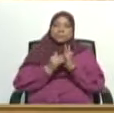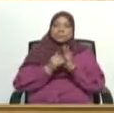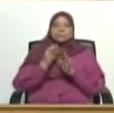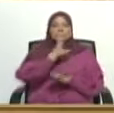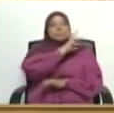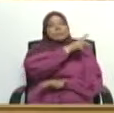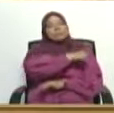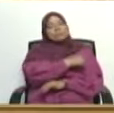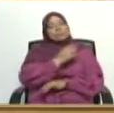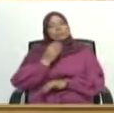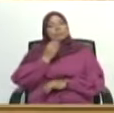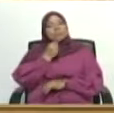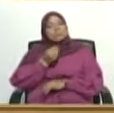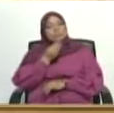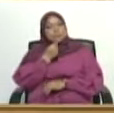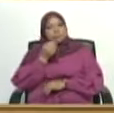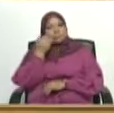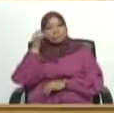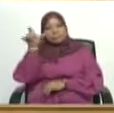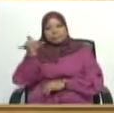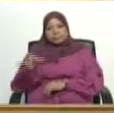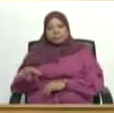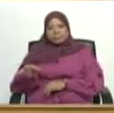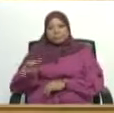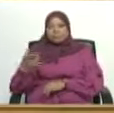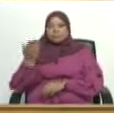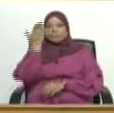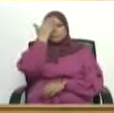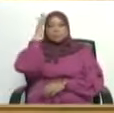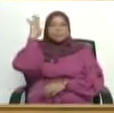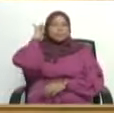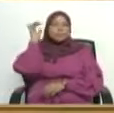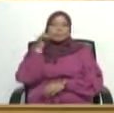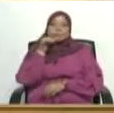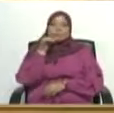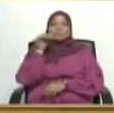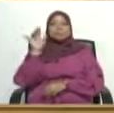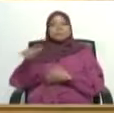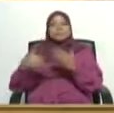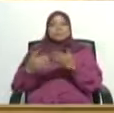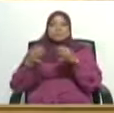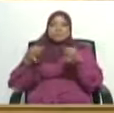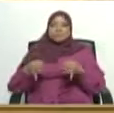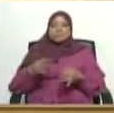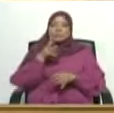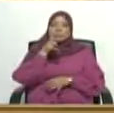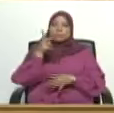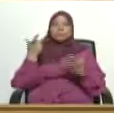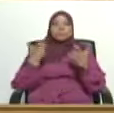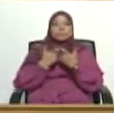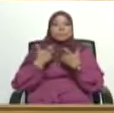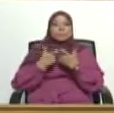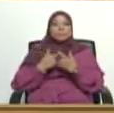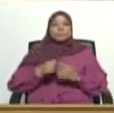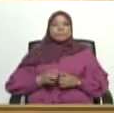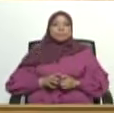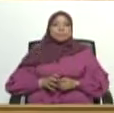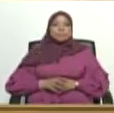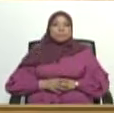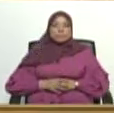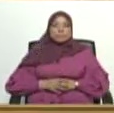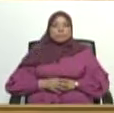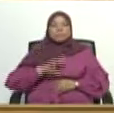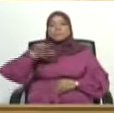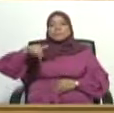y palestinas. La hipocresía que señala que si uno denuncia esos crímenes horrendos de guerra,